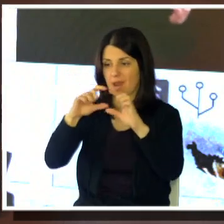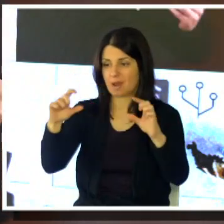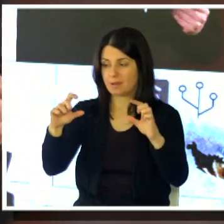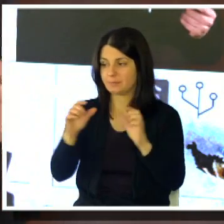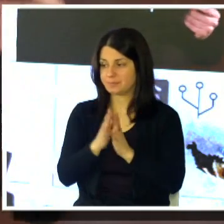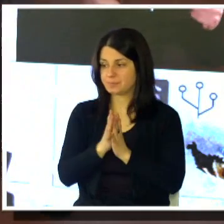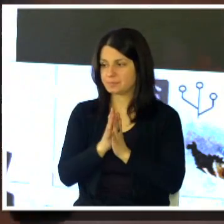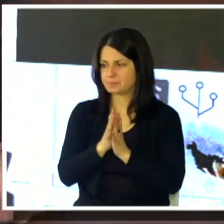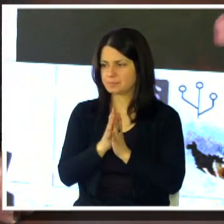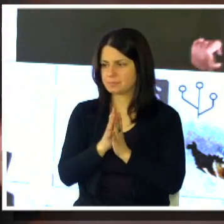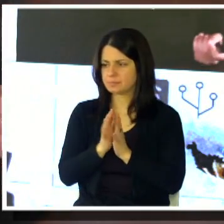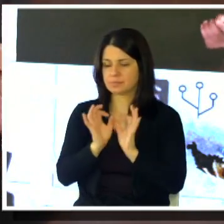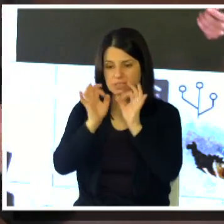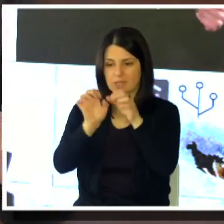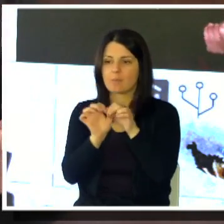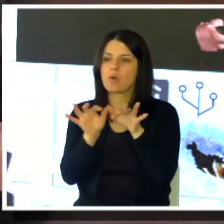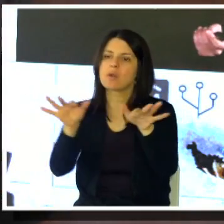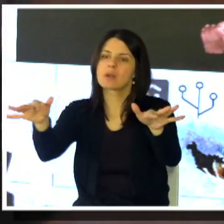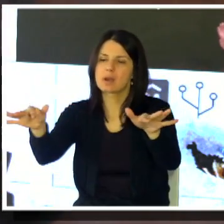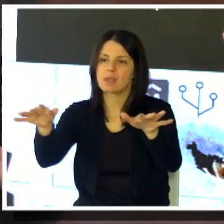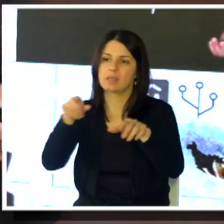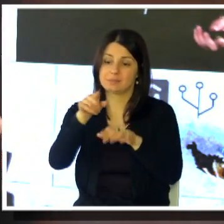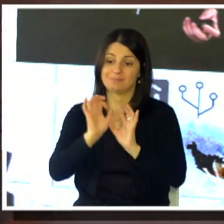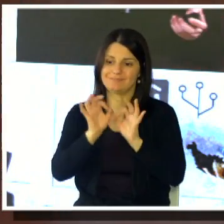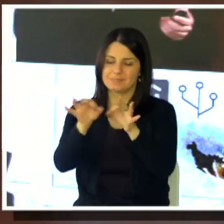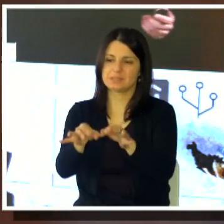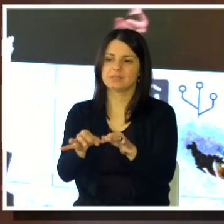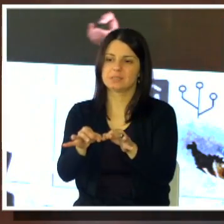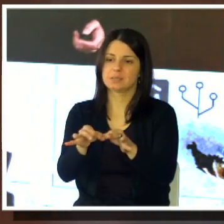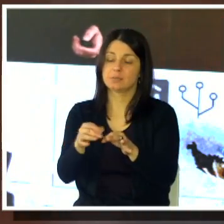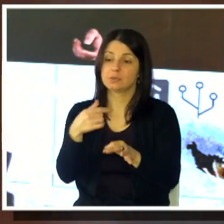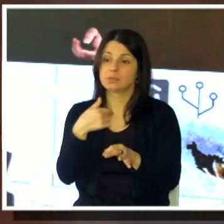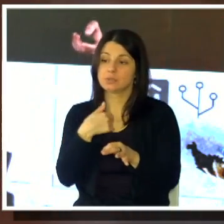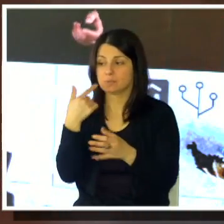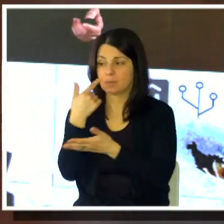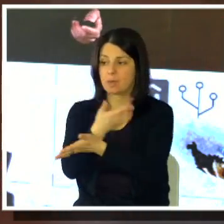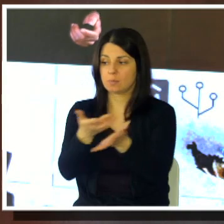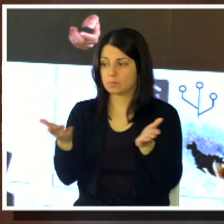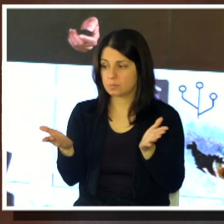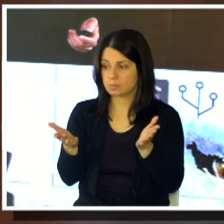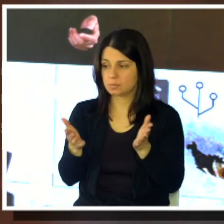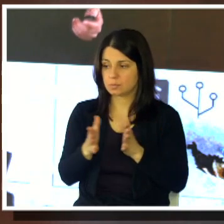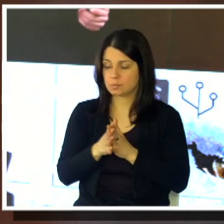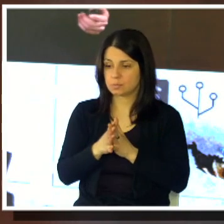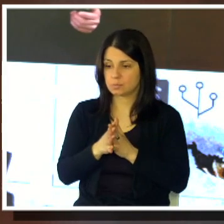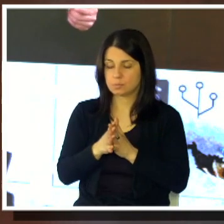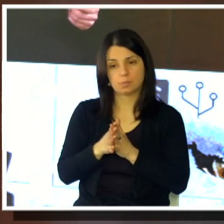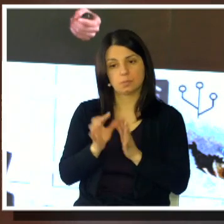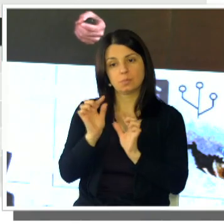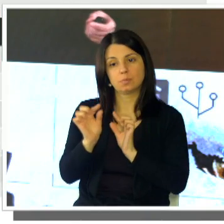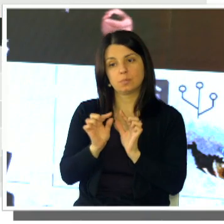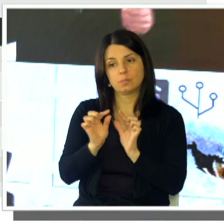vista llegamos a través de REST con JSON. Y bueno, yo lo que le voy a mostrar es un poco